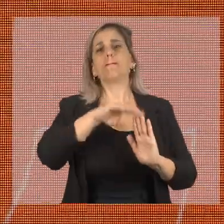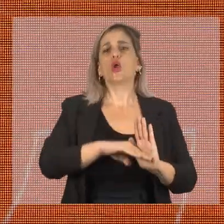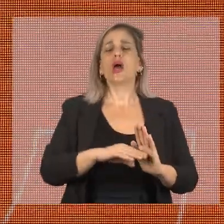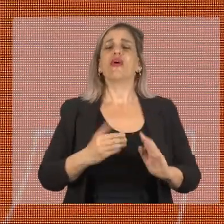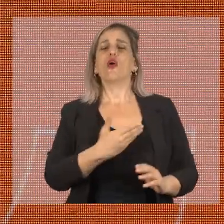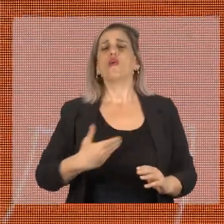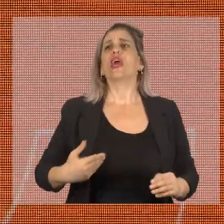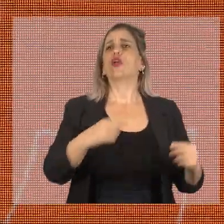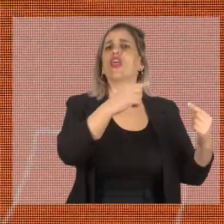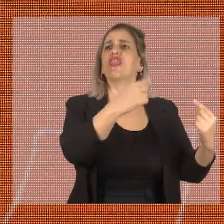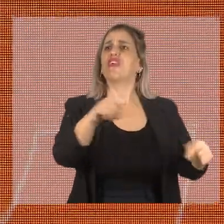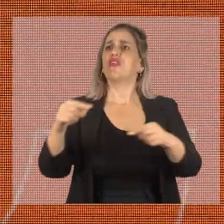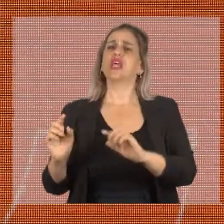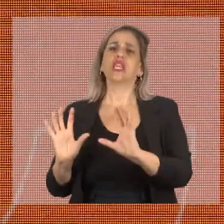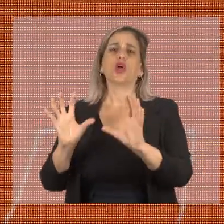de gobierno de distintos partidos.